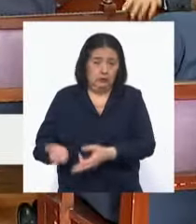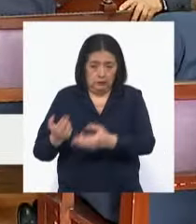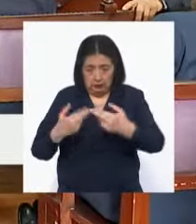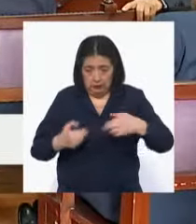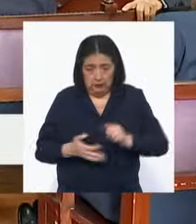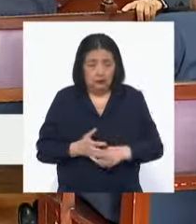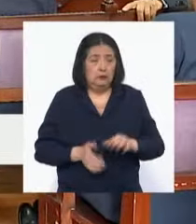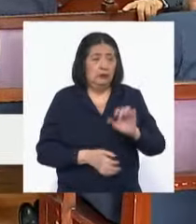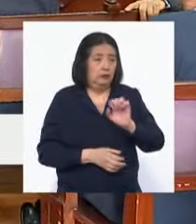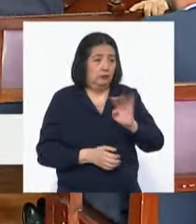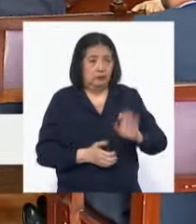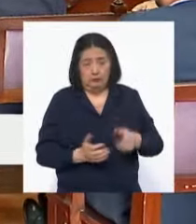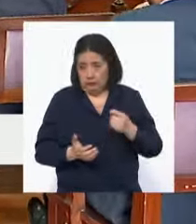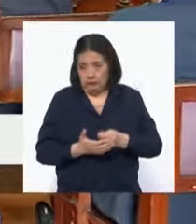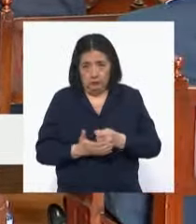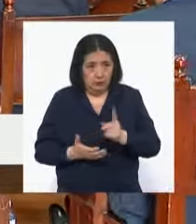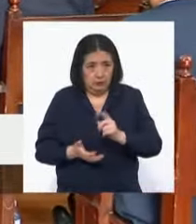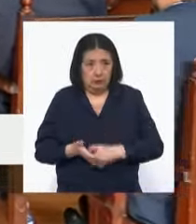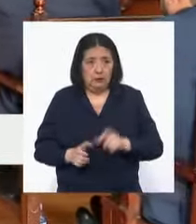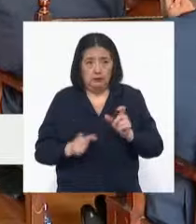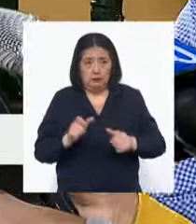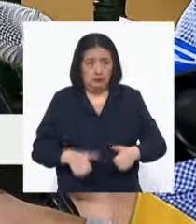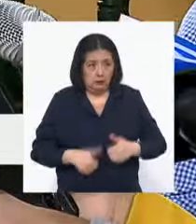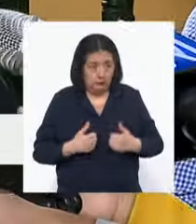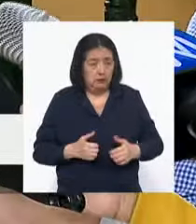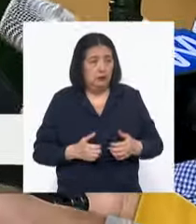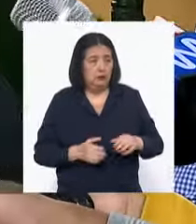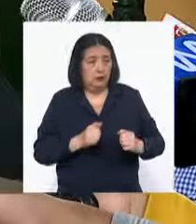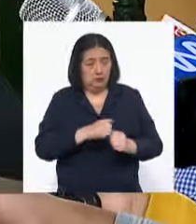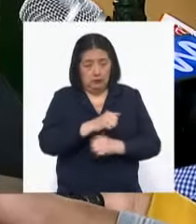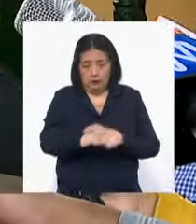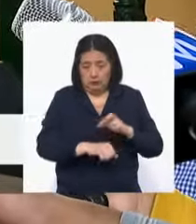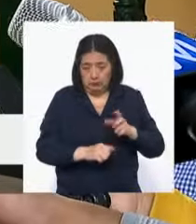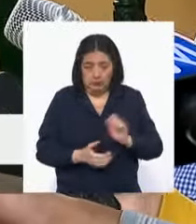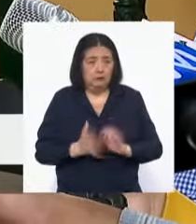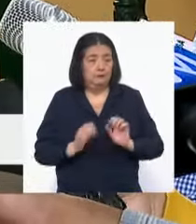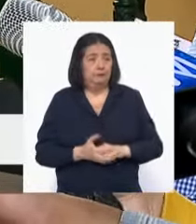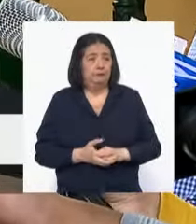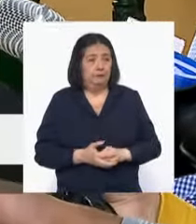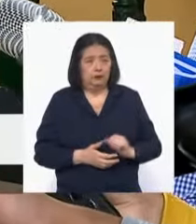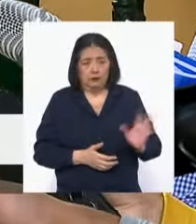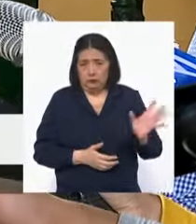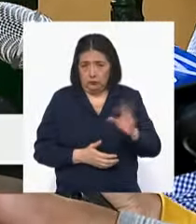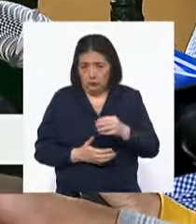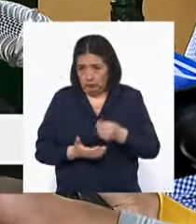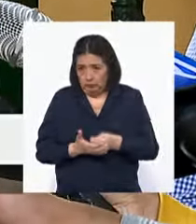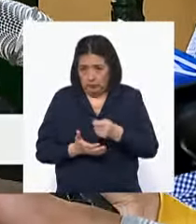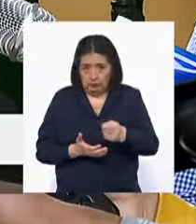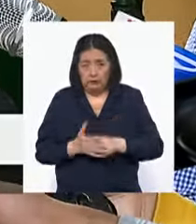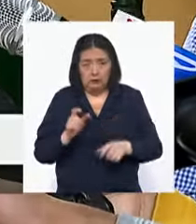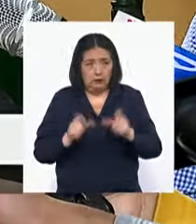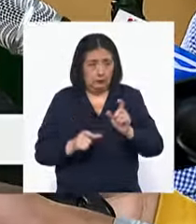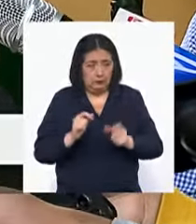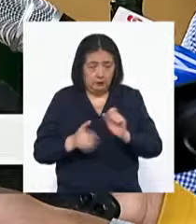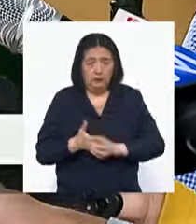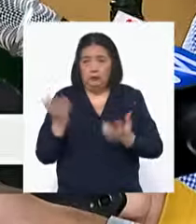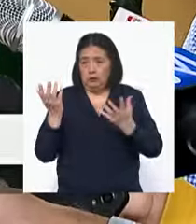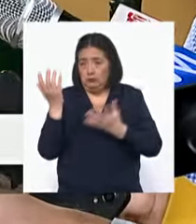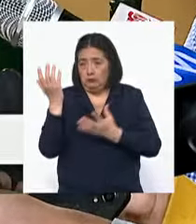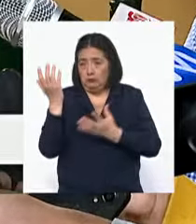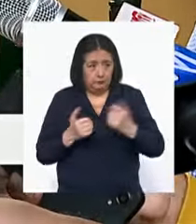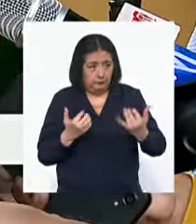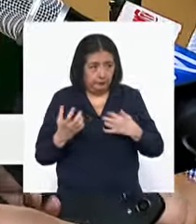EMAPE no se cobrará el monto a los habitantes de Puente Piedra. Suprimir todo cobro a la población vulnerable, que